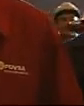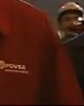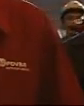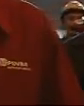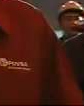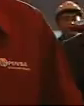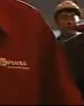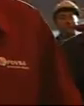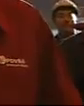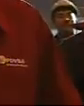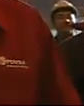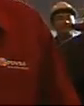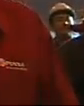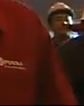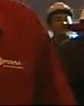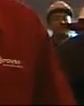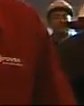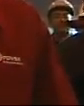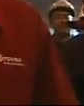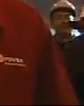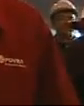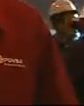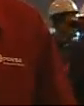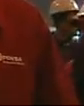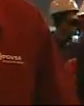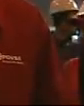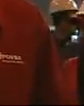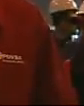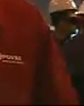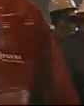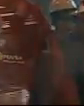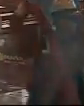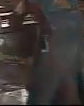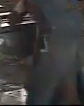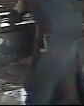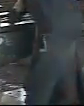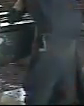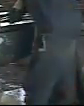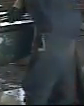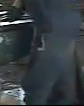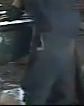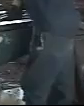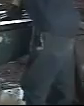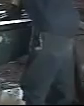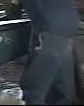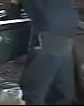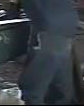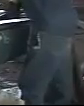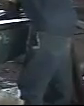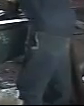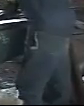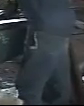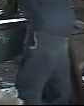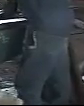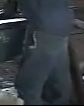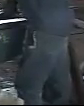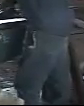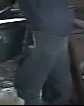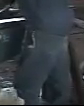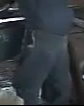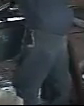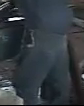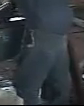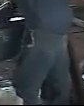a través de PDVSA Industrial. Esta es una instalación, para tener una idea de sus magnitudes, de más de 60.000 metros cuadrados de área